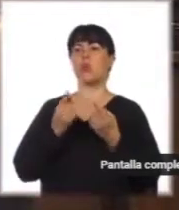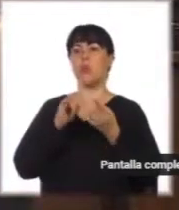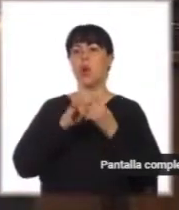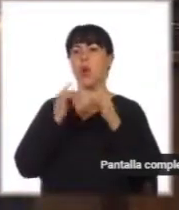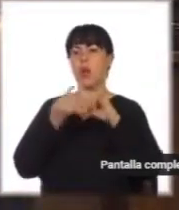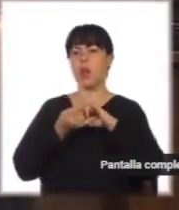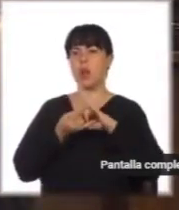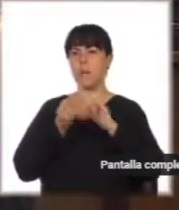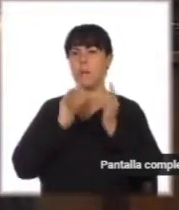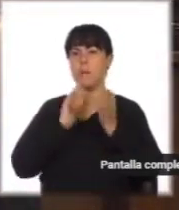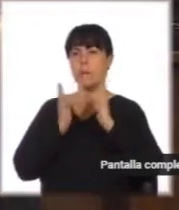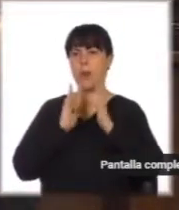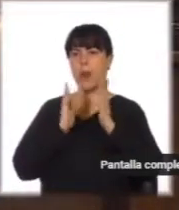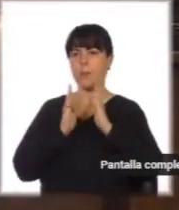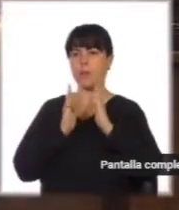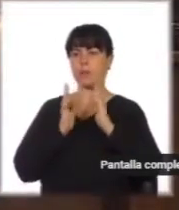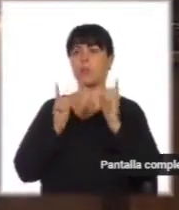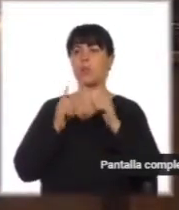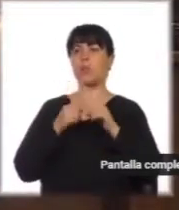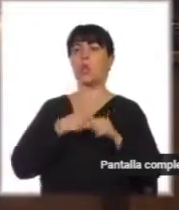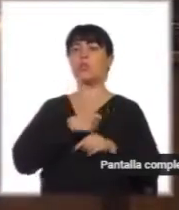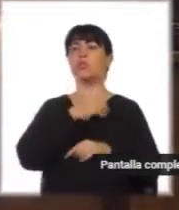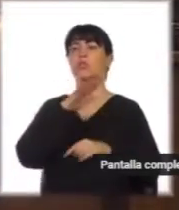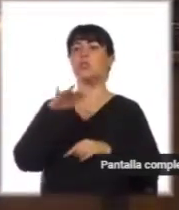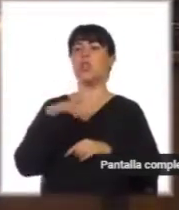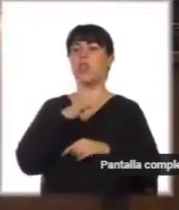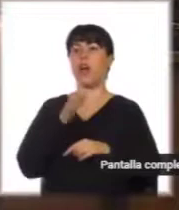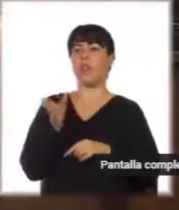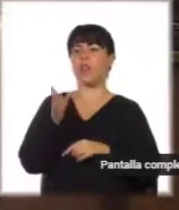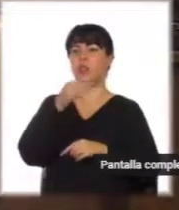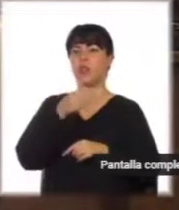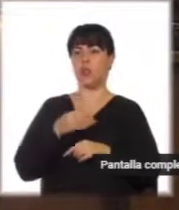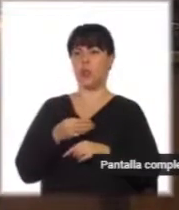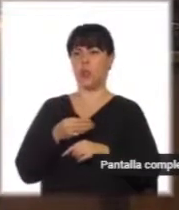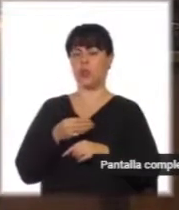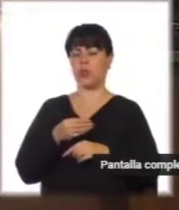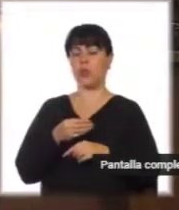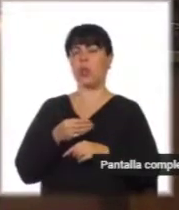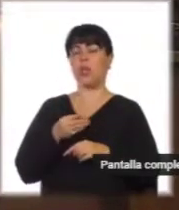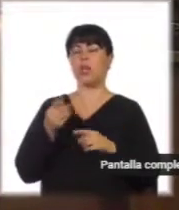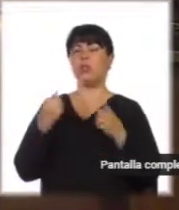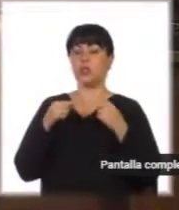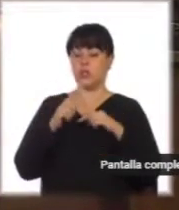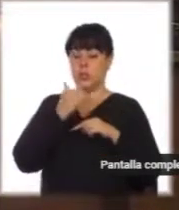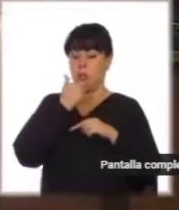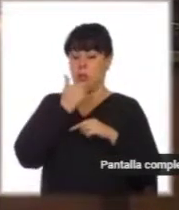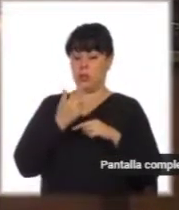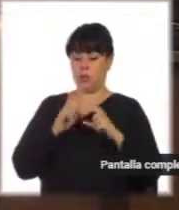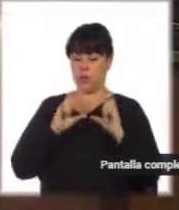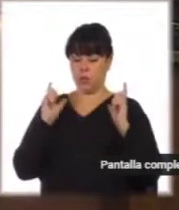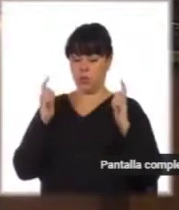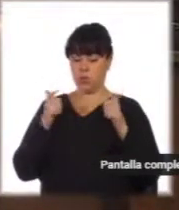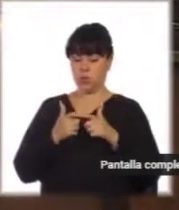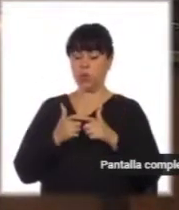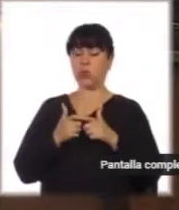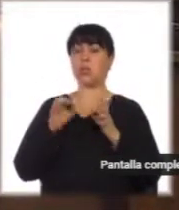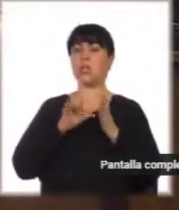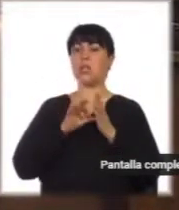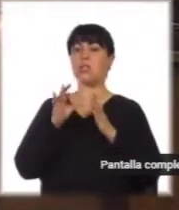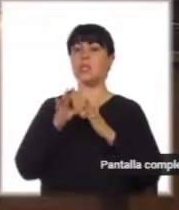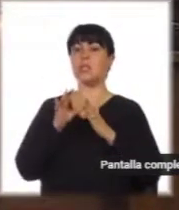sociedad toda en su conjunto. Estamos refiriéndonos que somos nosotros y este